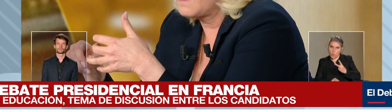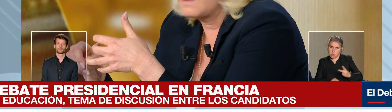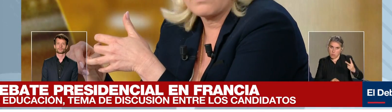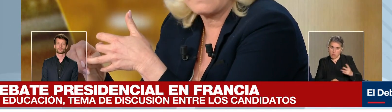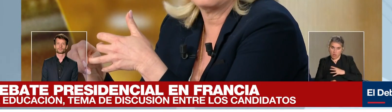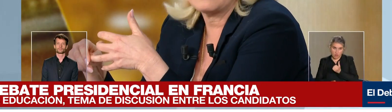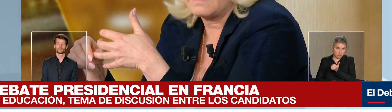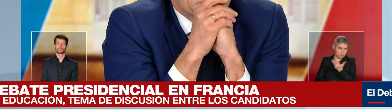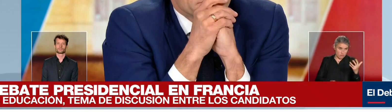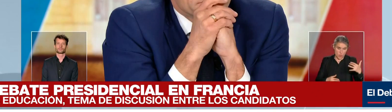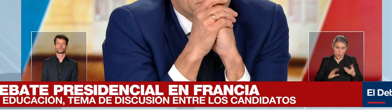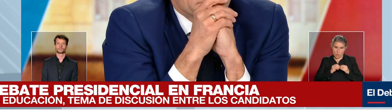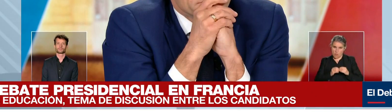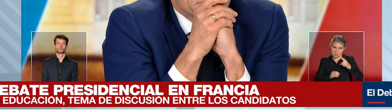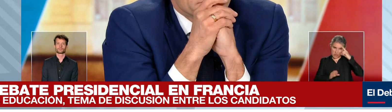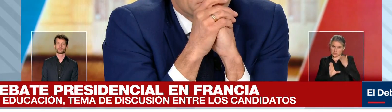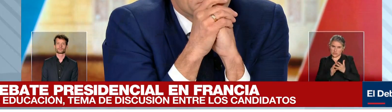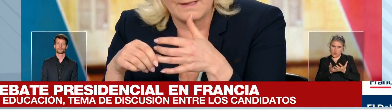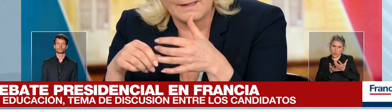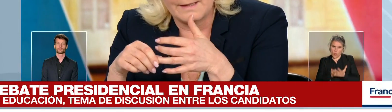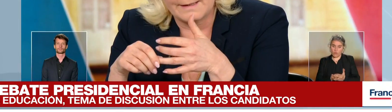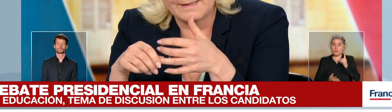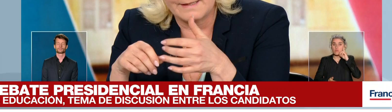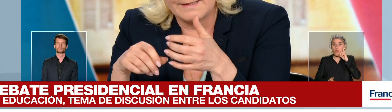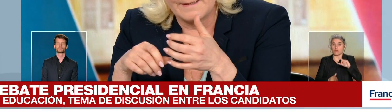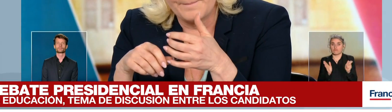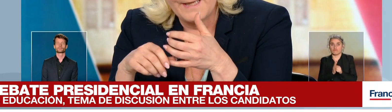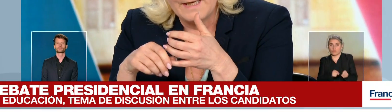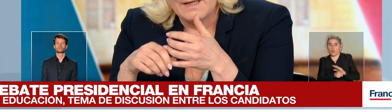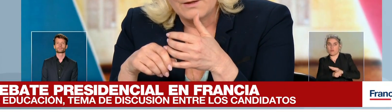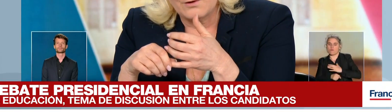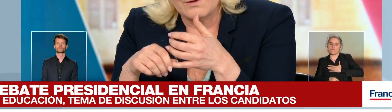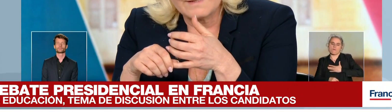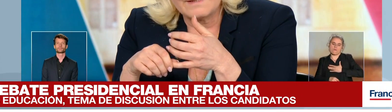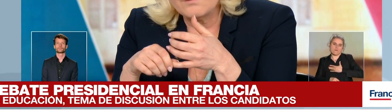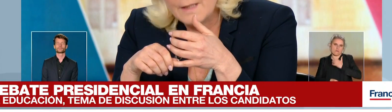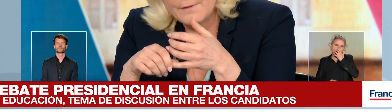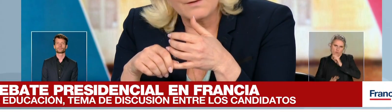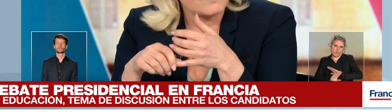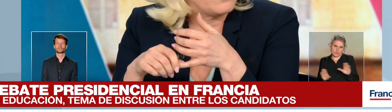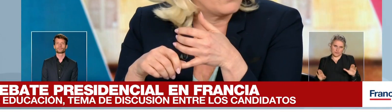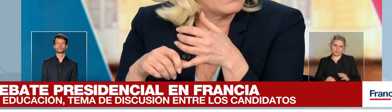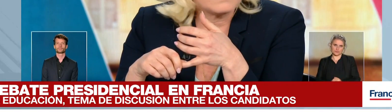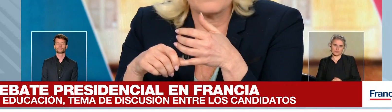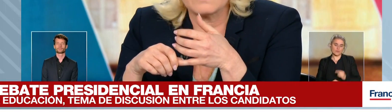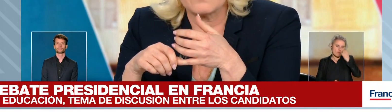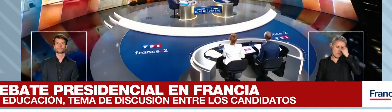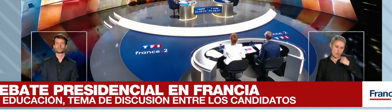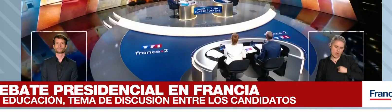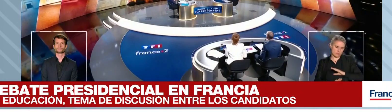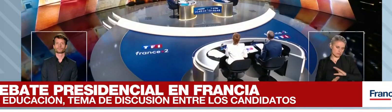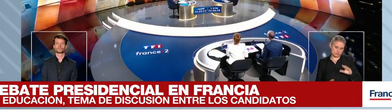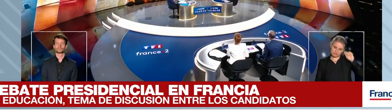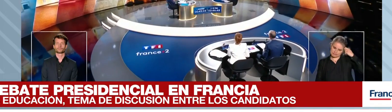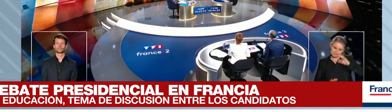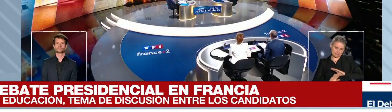presentaron problemas psicológicos a veces graves porque para ellos fue muy difícil atravesar la crisis sanitaria. Por eso es